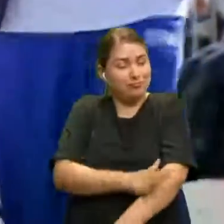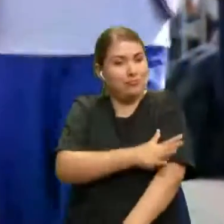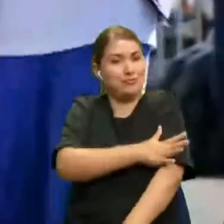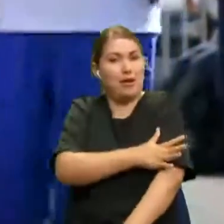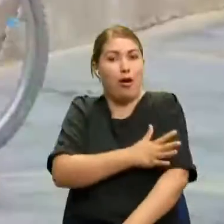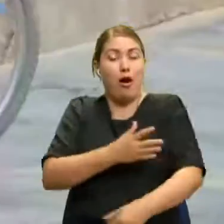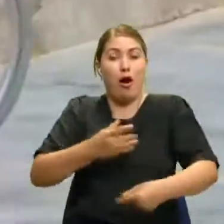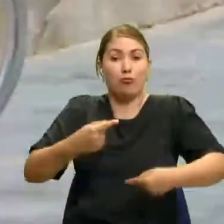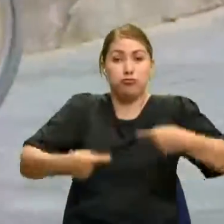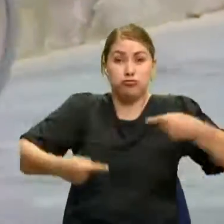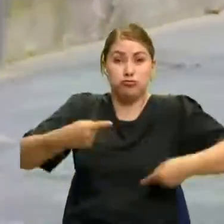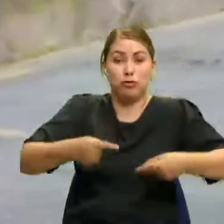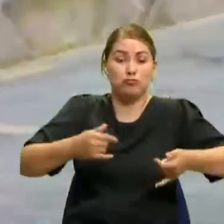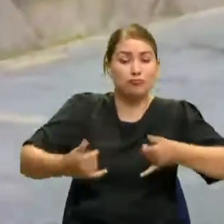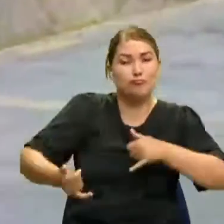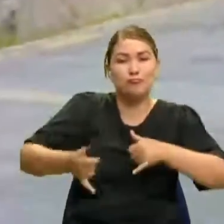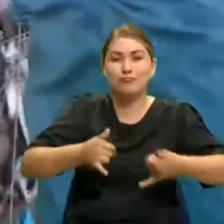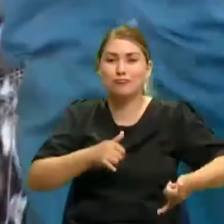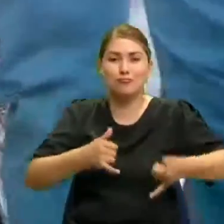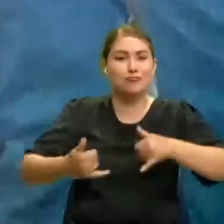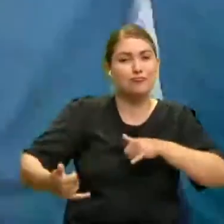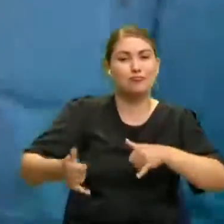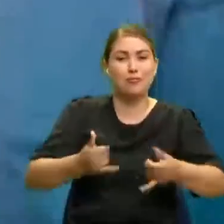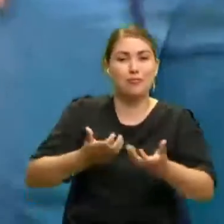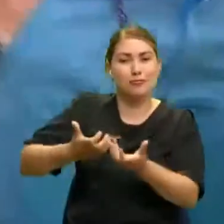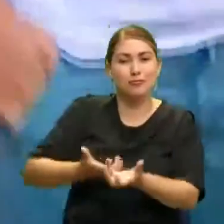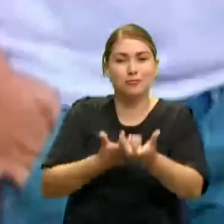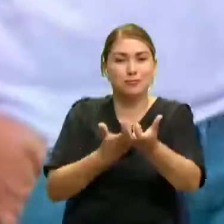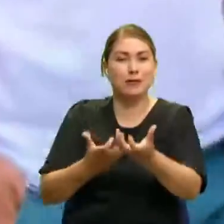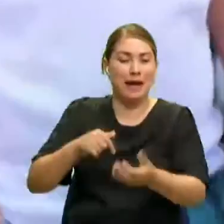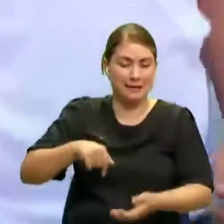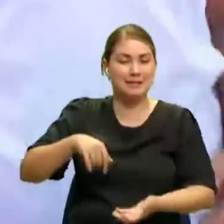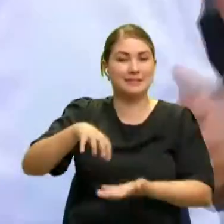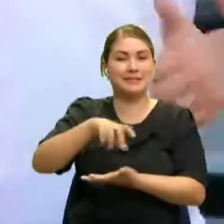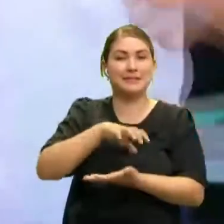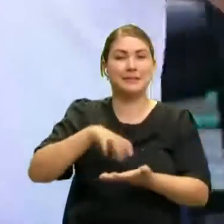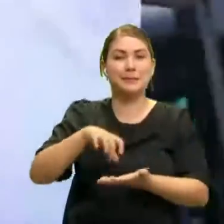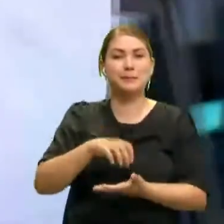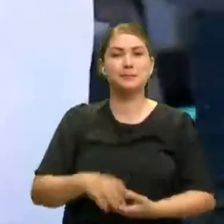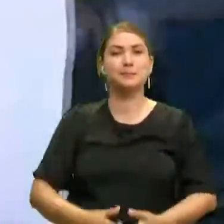que despertó esta competencia sobre los caballitos de acero en el recorrido por Santander.